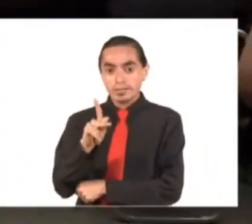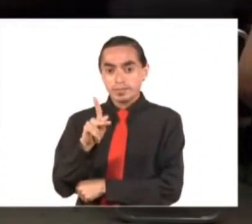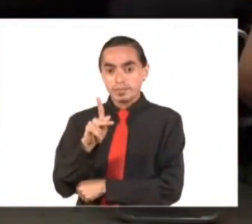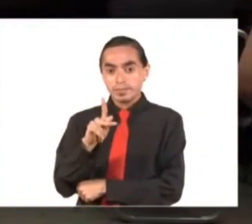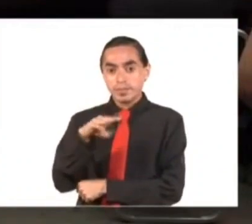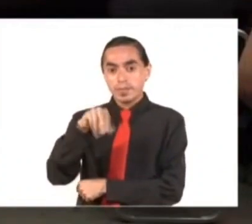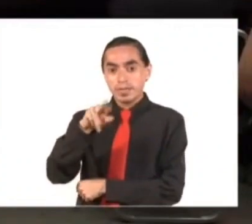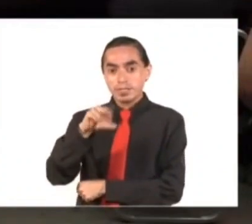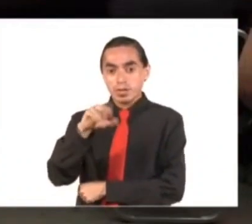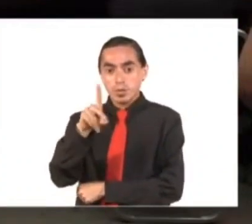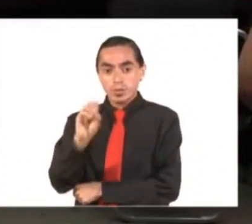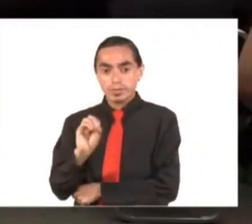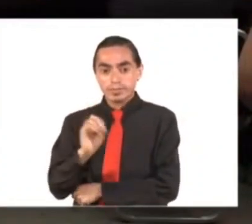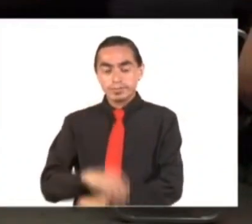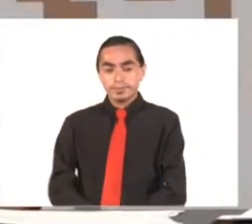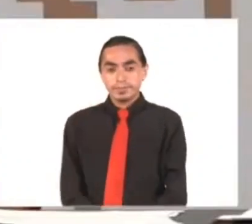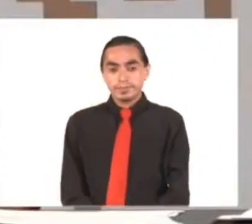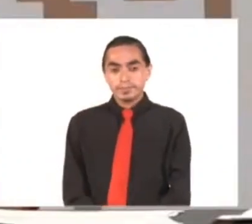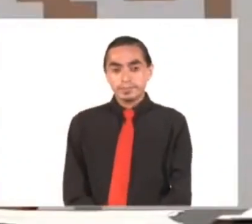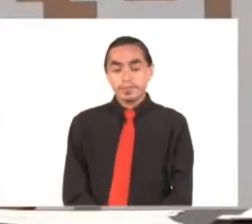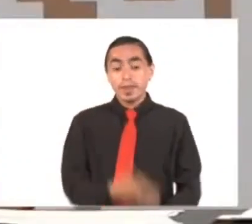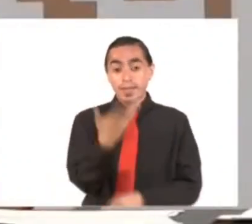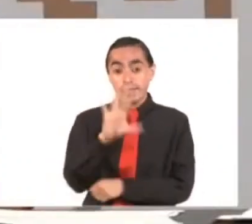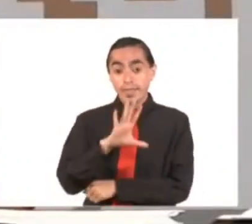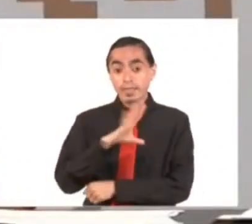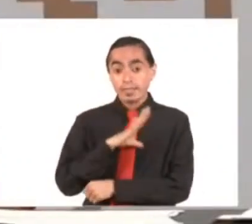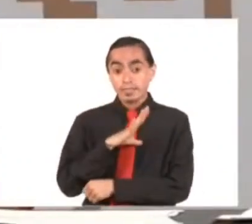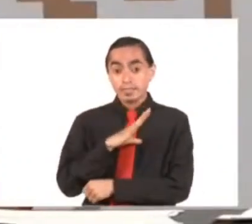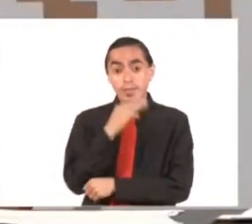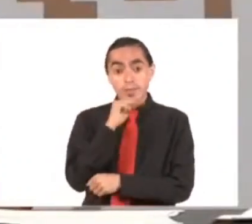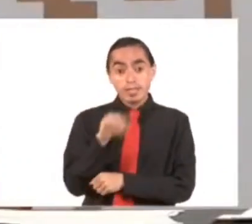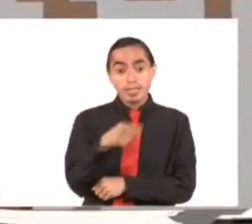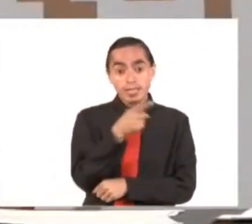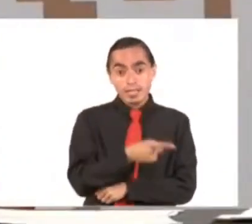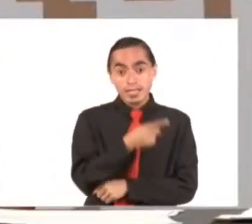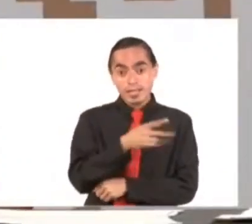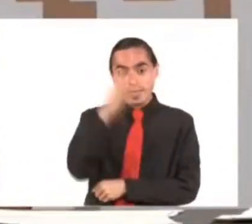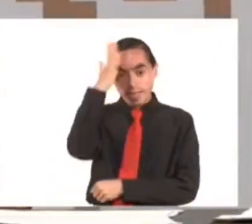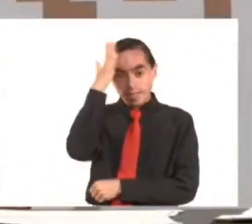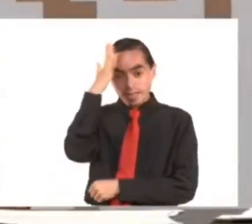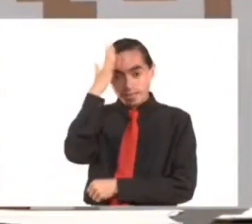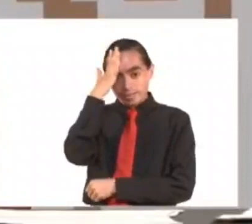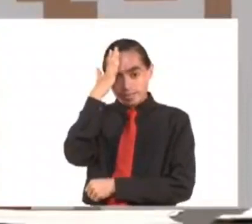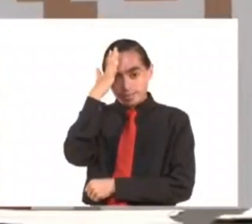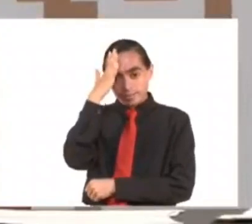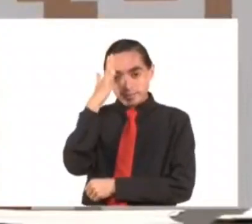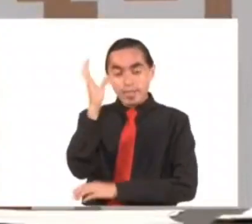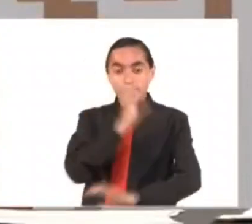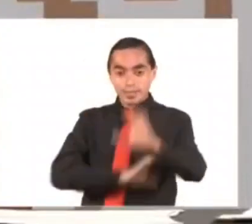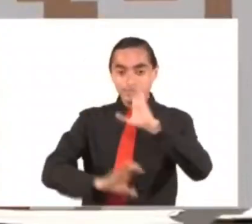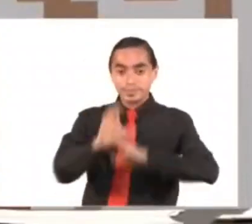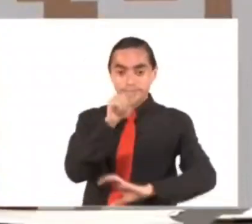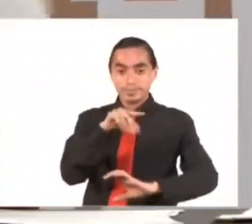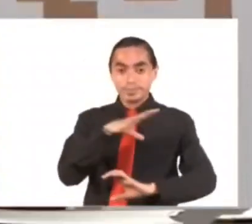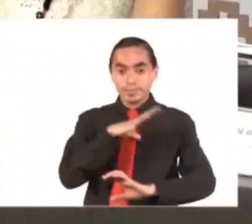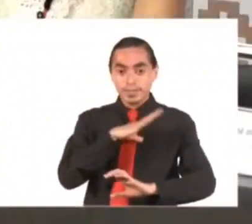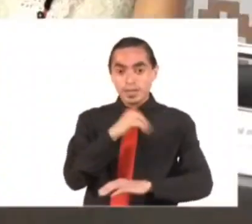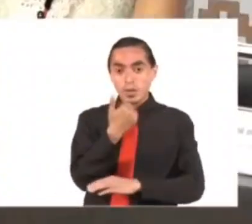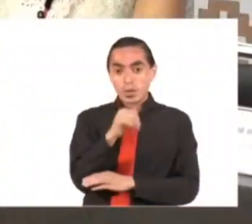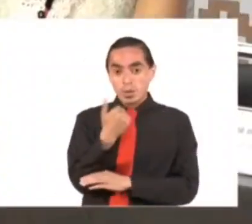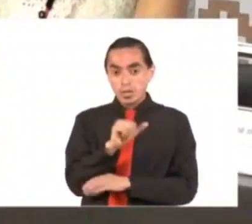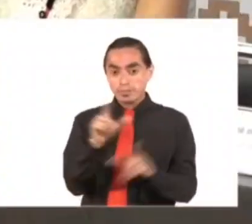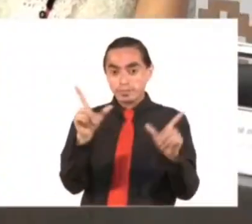maestro Eduardo Clark. 10, mensaje a cargo de la presidenta honoraria del CESA, doctora Claudia Sheinbaum. Y 11,